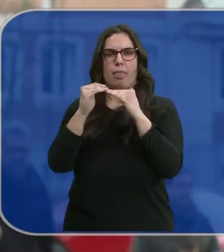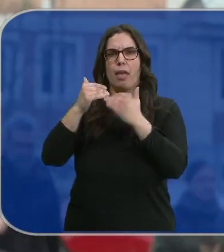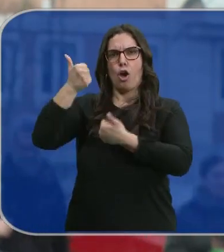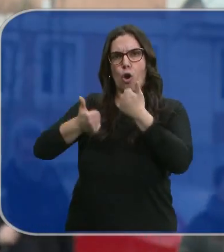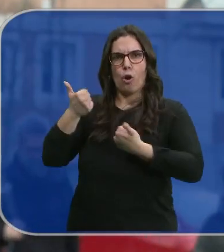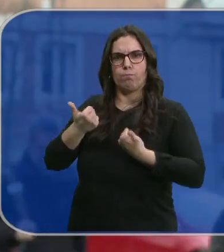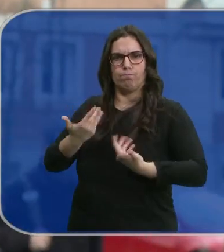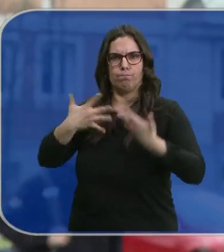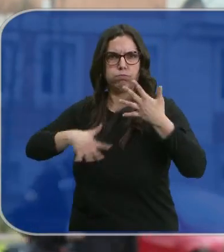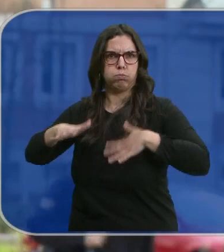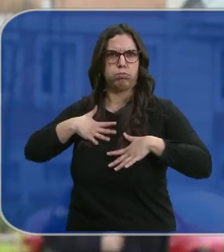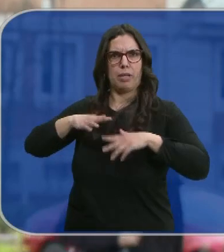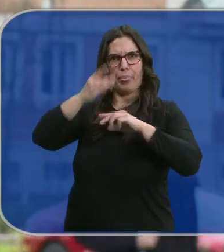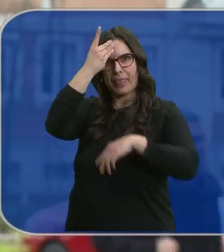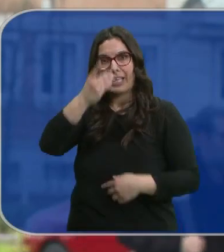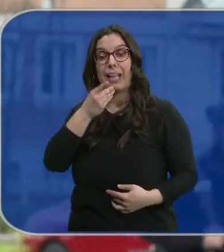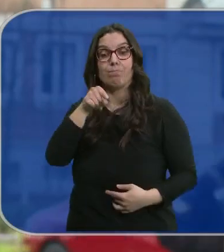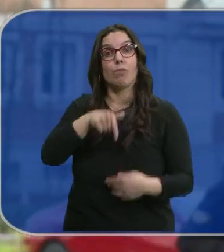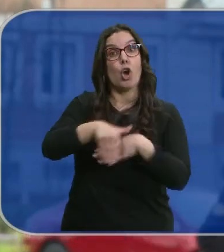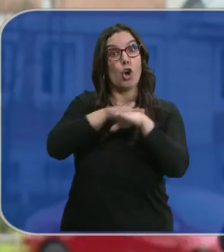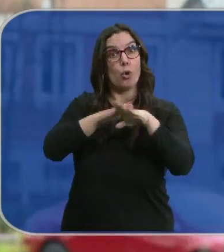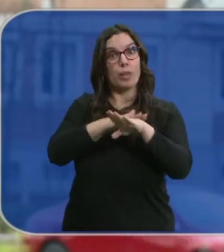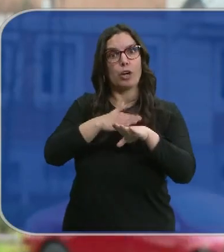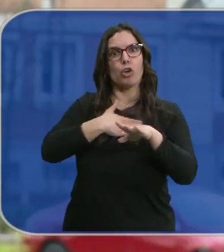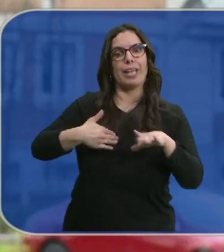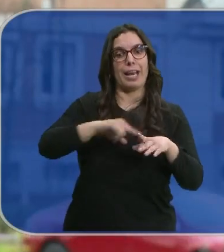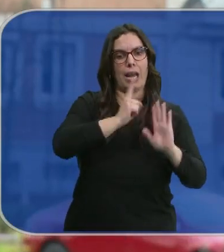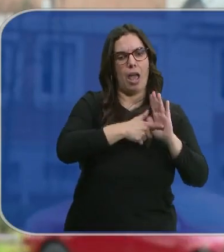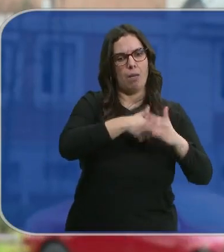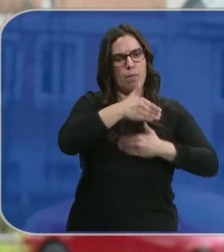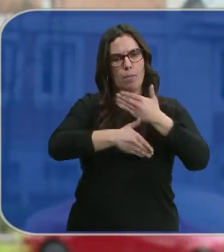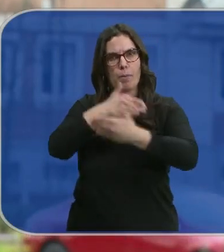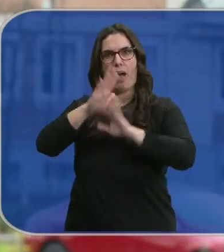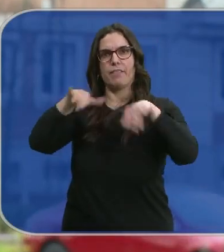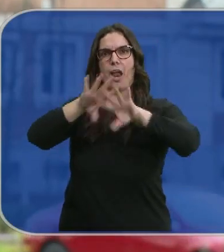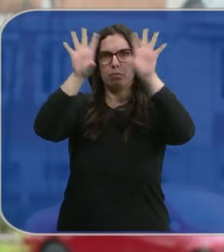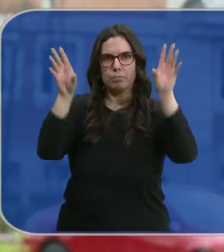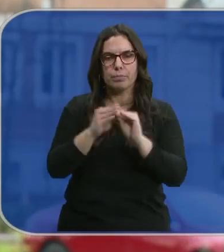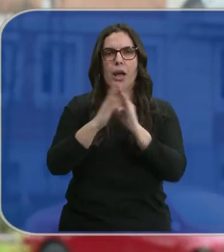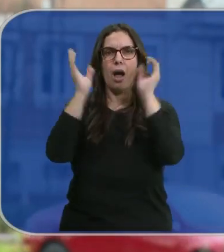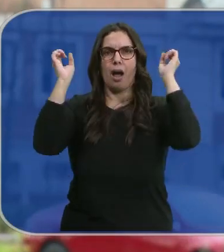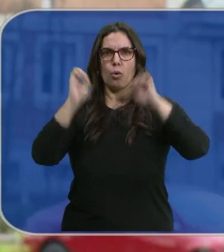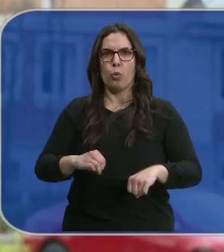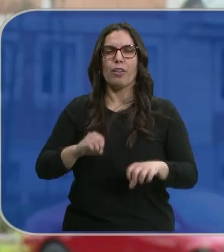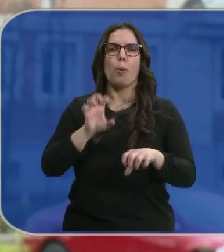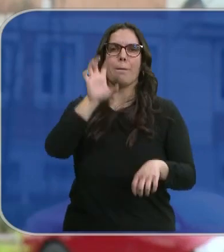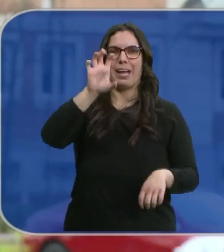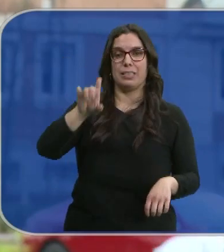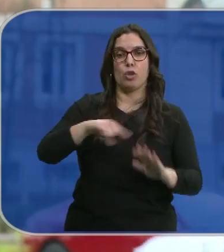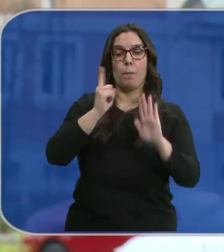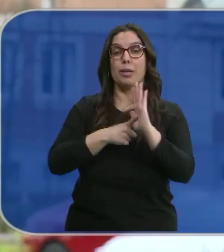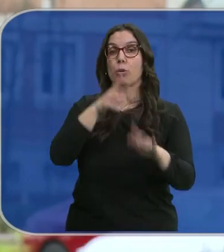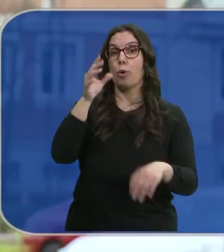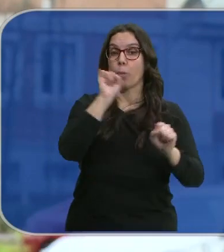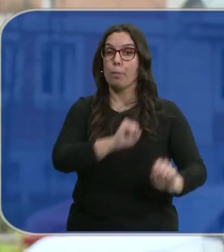las competencias digitales, y que el Gobierno espera se concluya en un gran acuerdo intergeneracional de país, porque proteger a